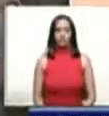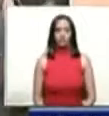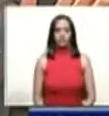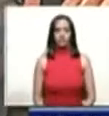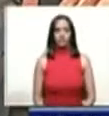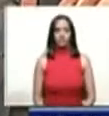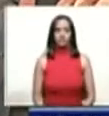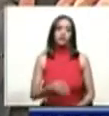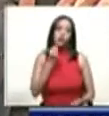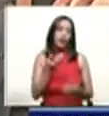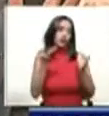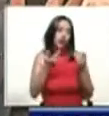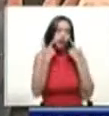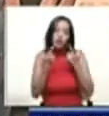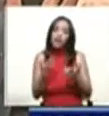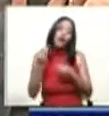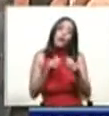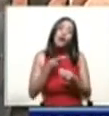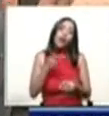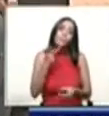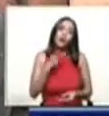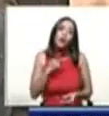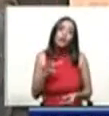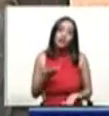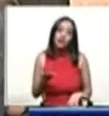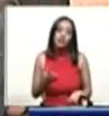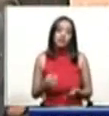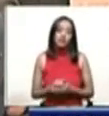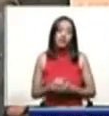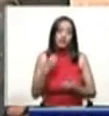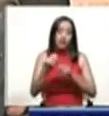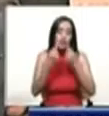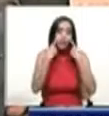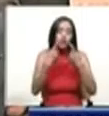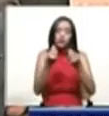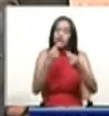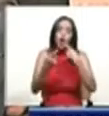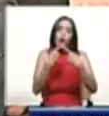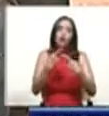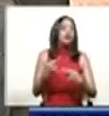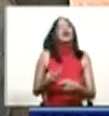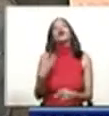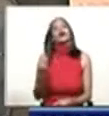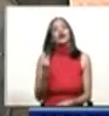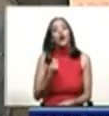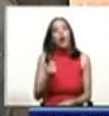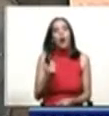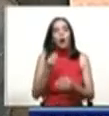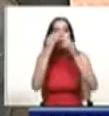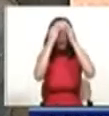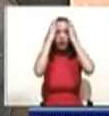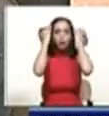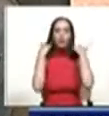Bueno, ahí está cómo en la política se están moviendo muchas cosas, ¿no? Y cómo están apelando. Por ahí me escribe